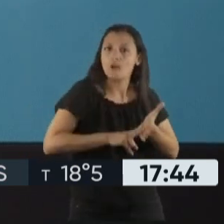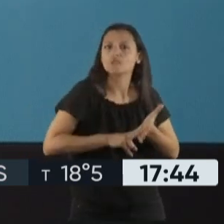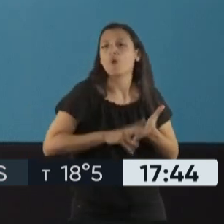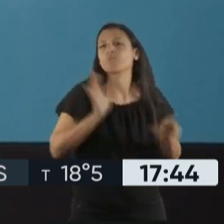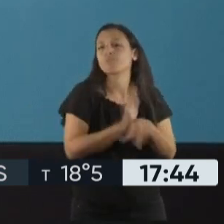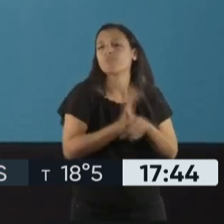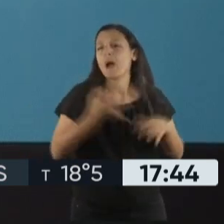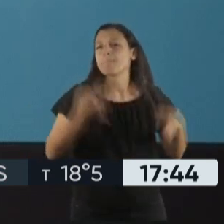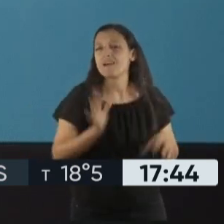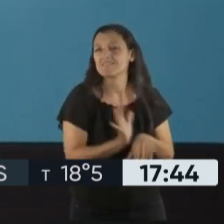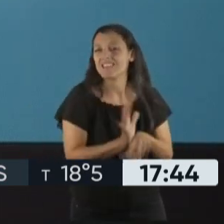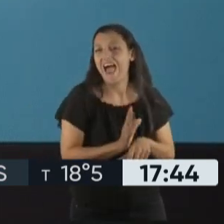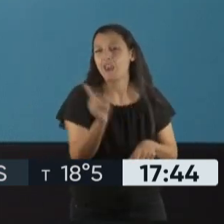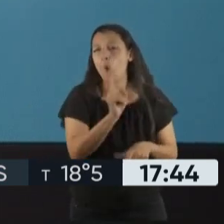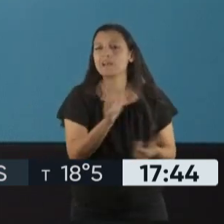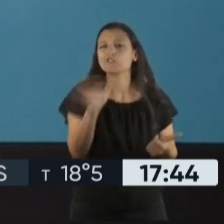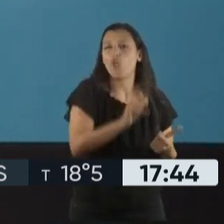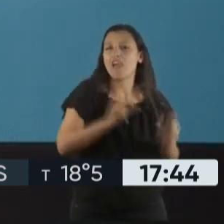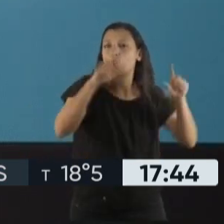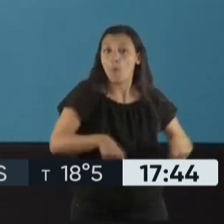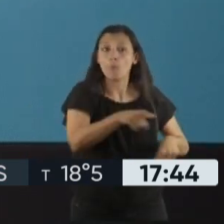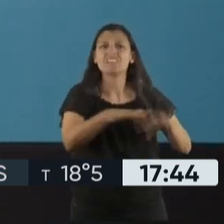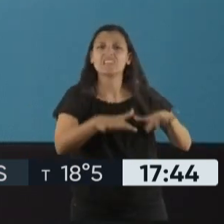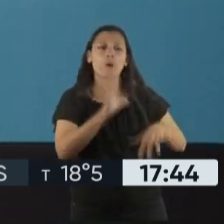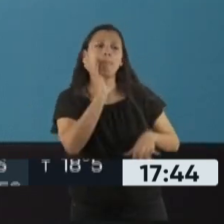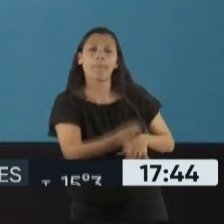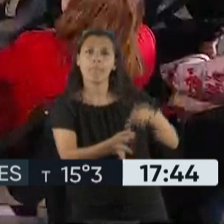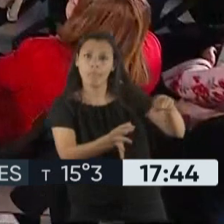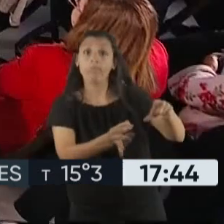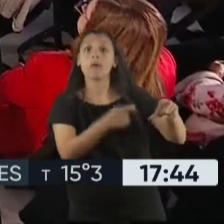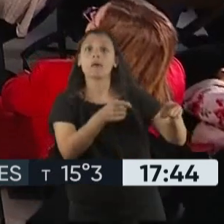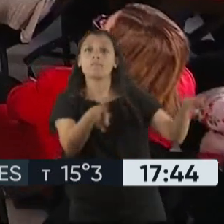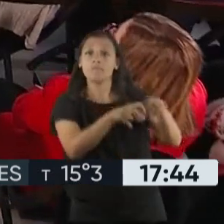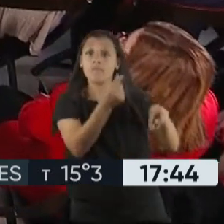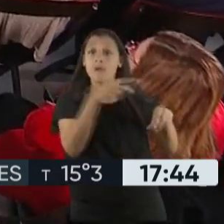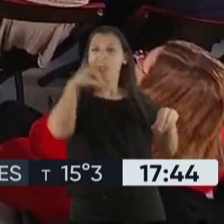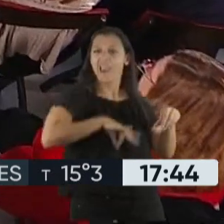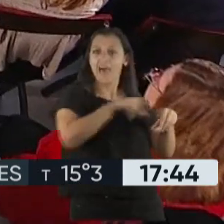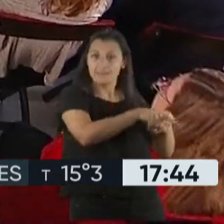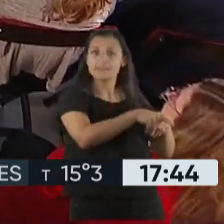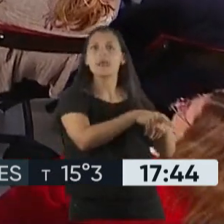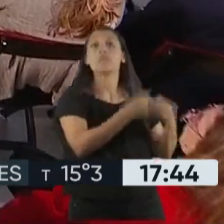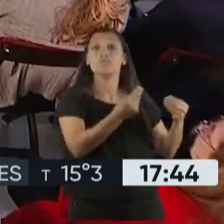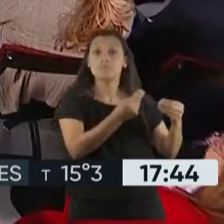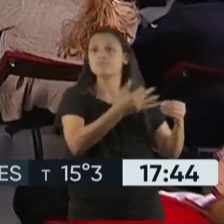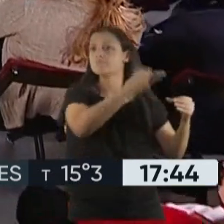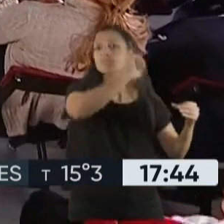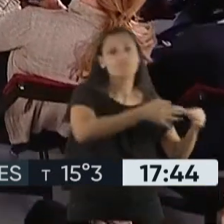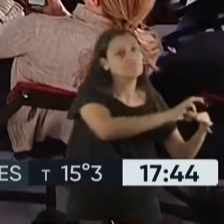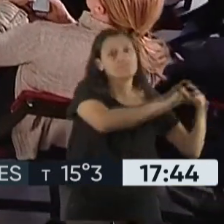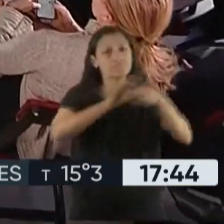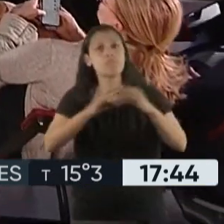rutinaria a situaciones en las cuales el margen de ganancia operativo